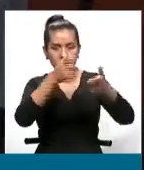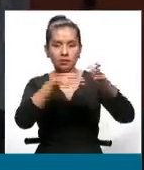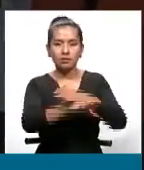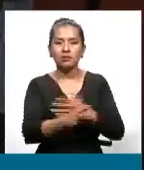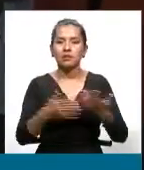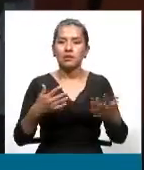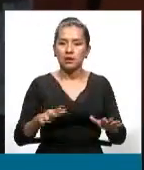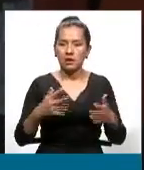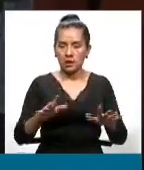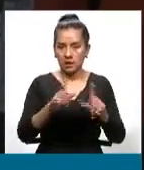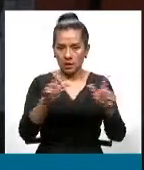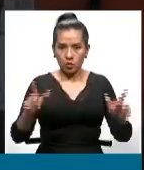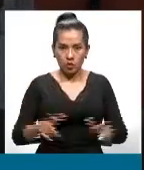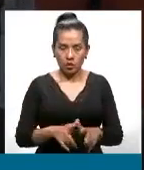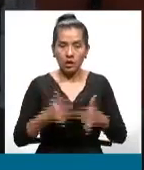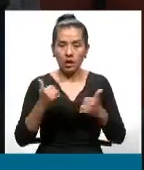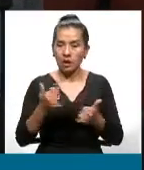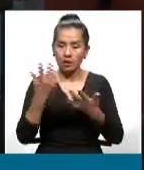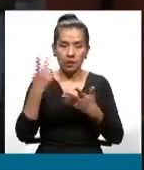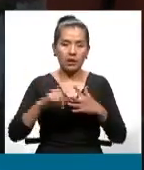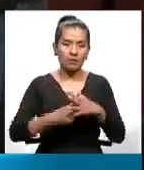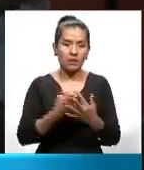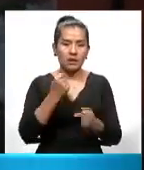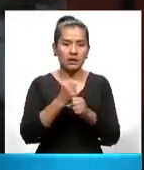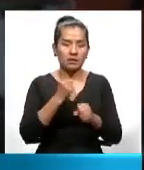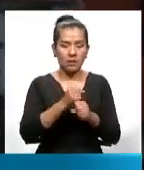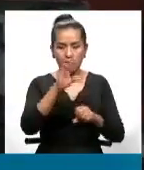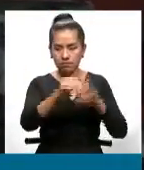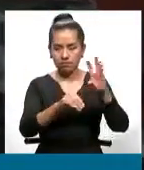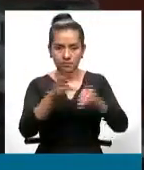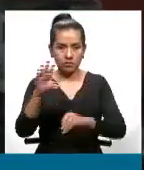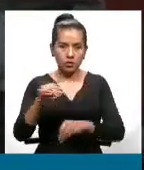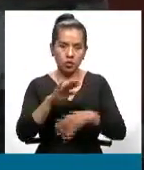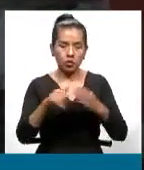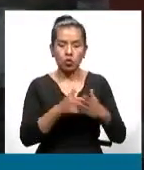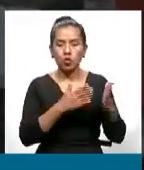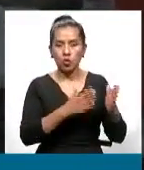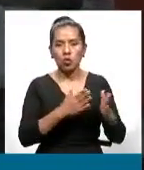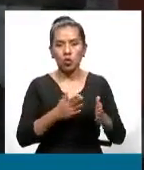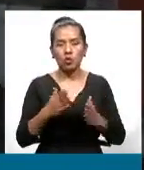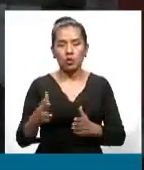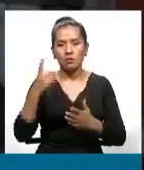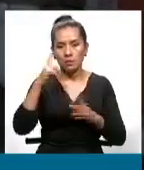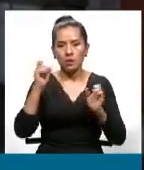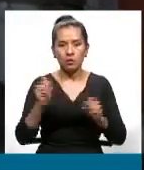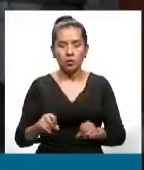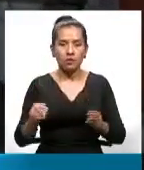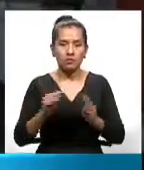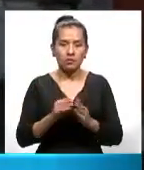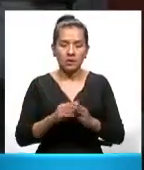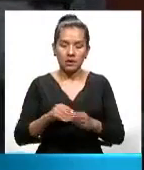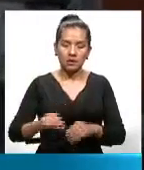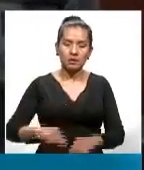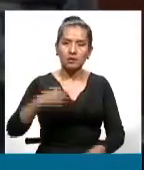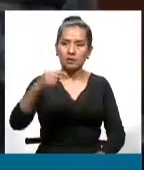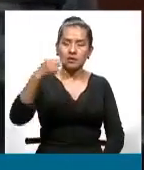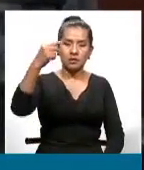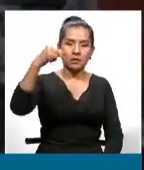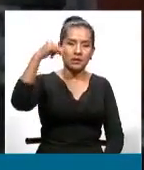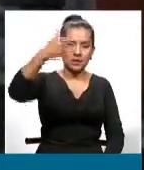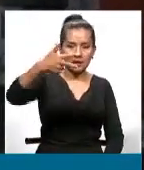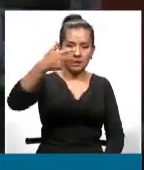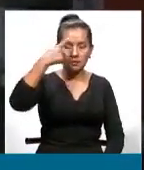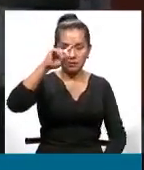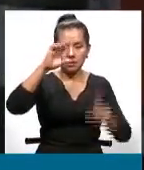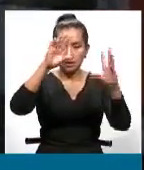este momento ya realizan el trabajo, el protocolo para poder ingresar hasta el tercer piso y sofocar